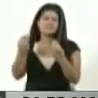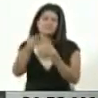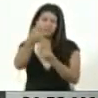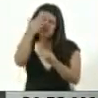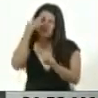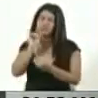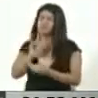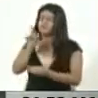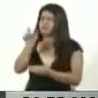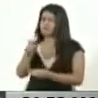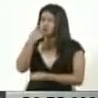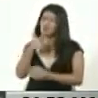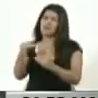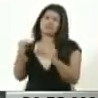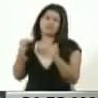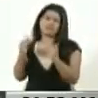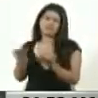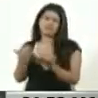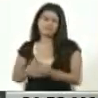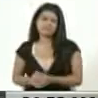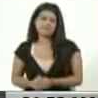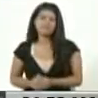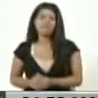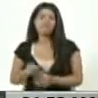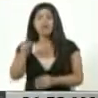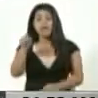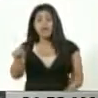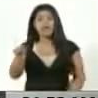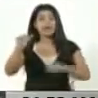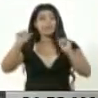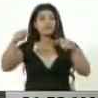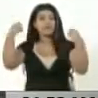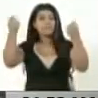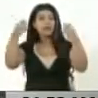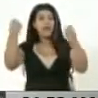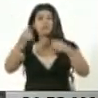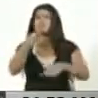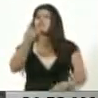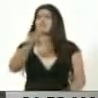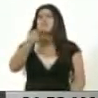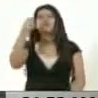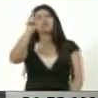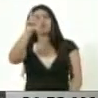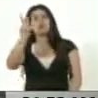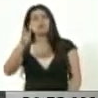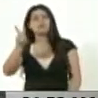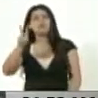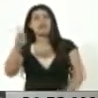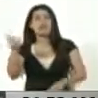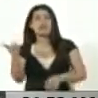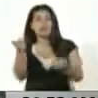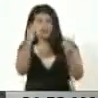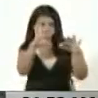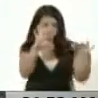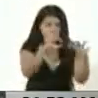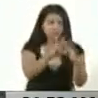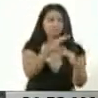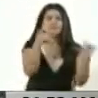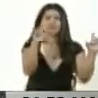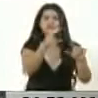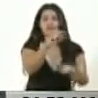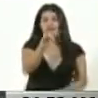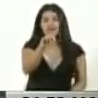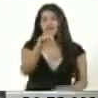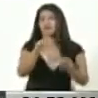levanta desde el Congreso la laraca o la campaña contra Venezuela, se pega CNN, se pega el Departamento